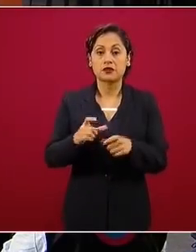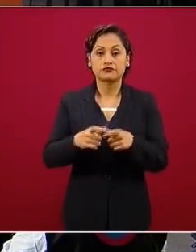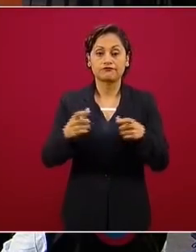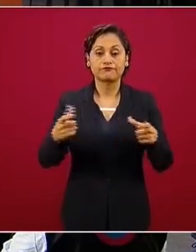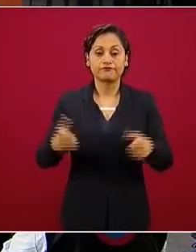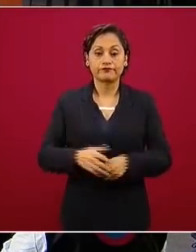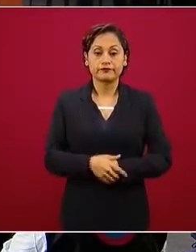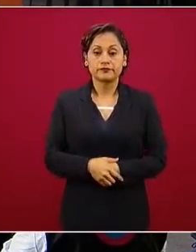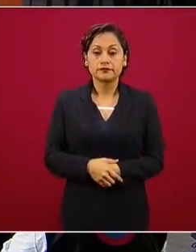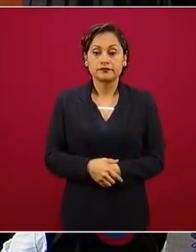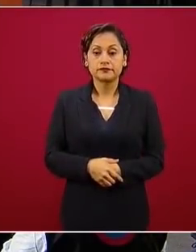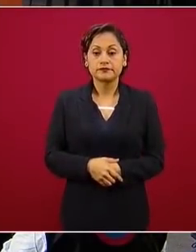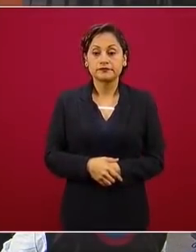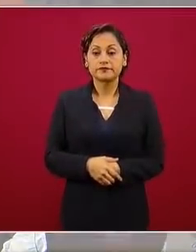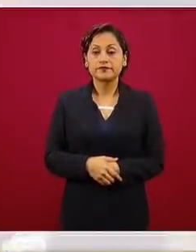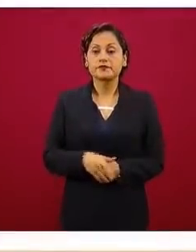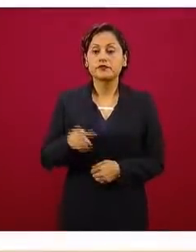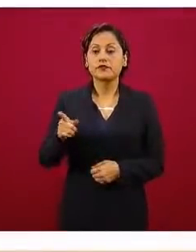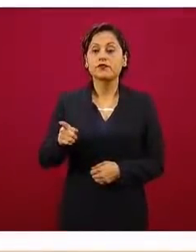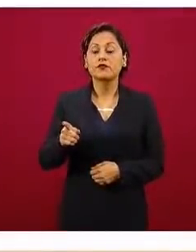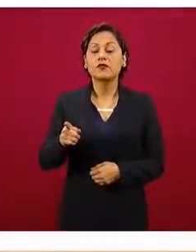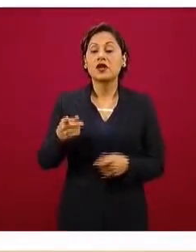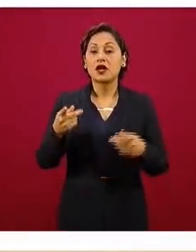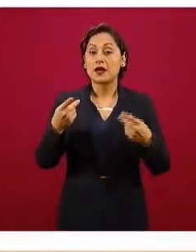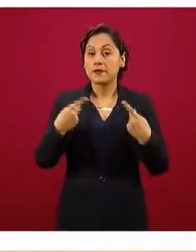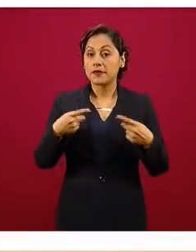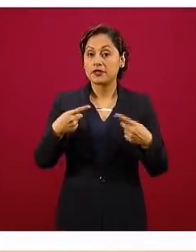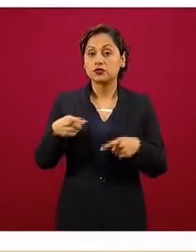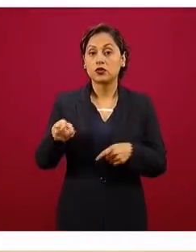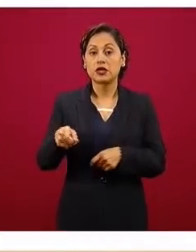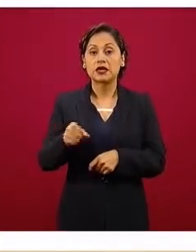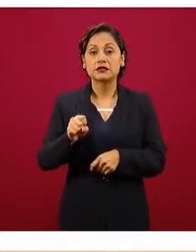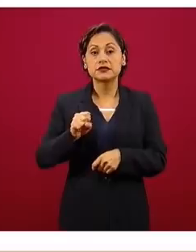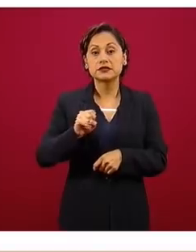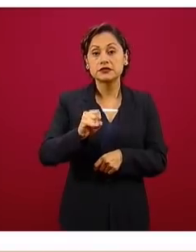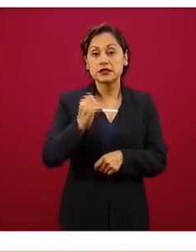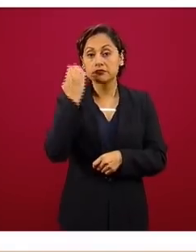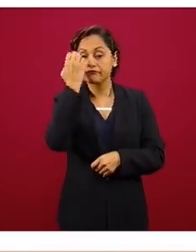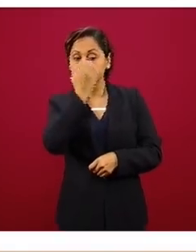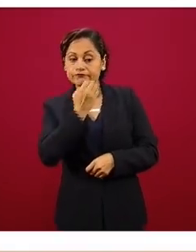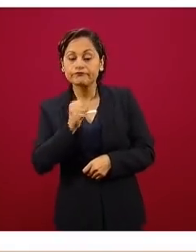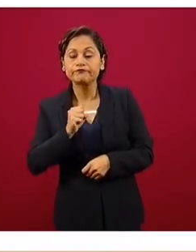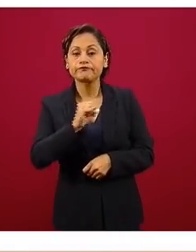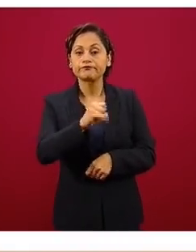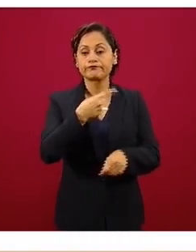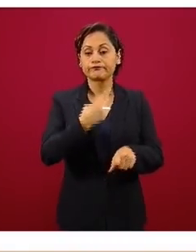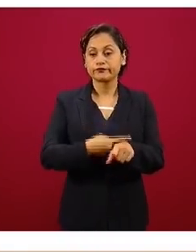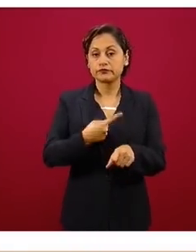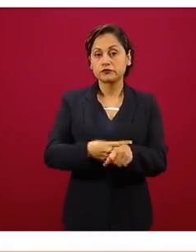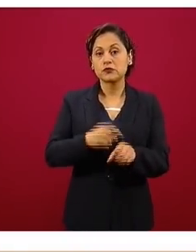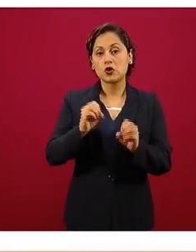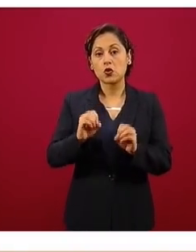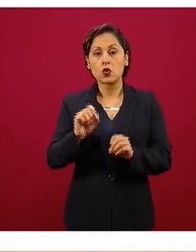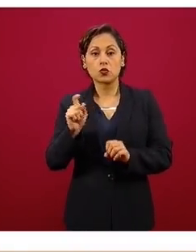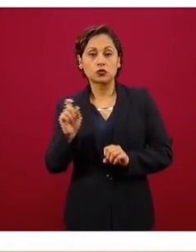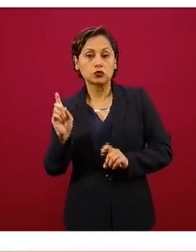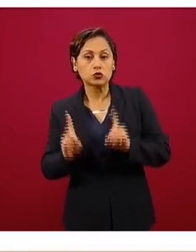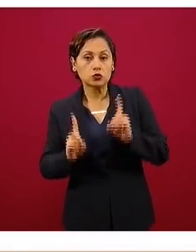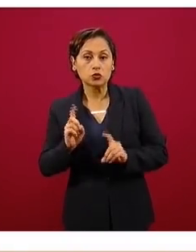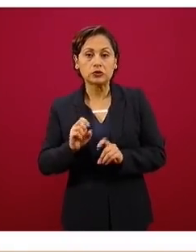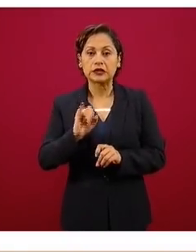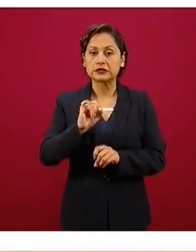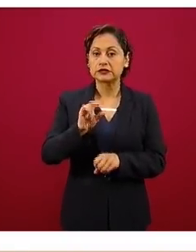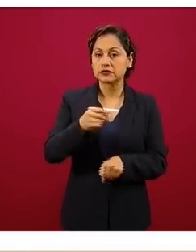casos confirmados y también sospechosos, donde se ve también una reducción de la inclinación de la curva